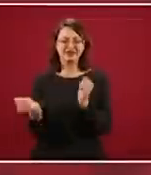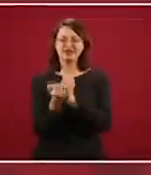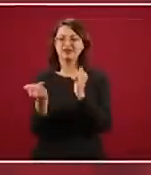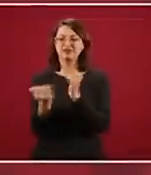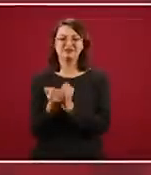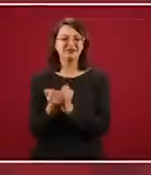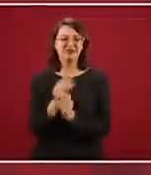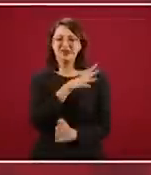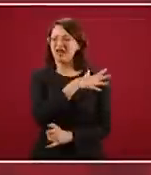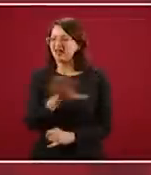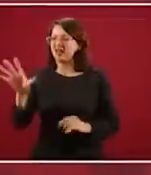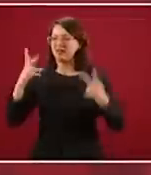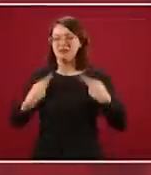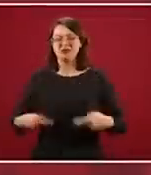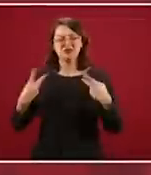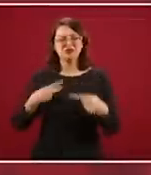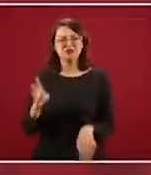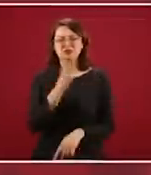reacciones